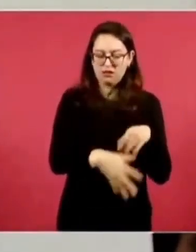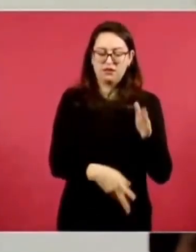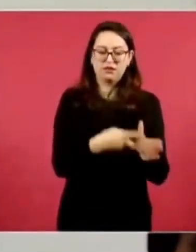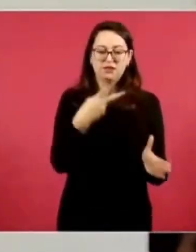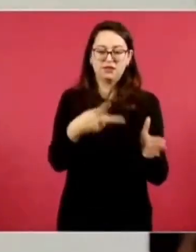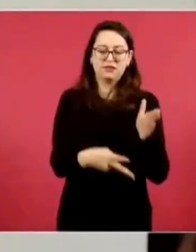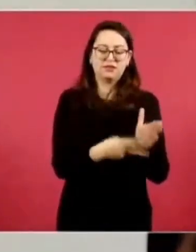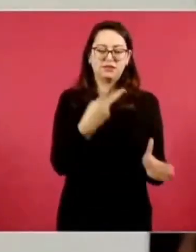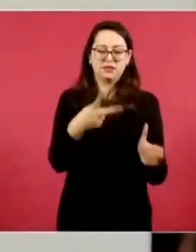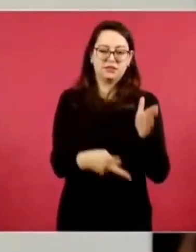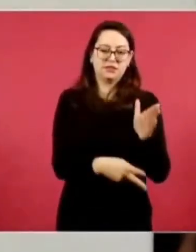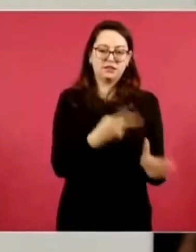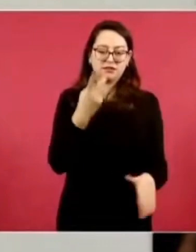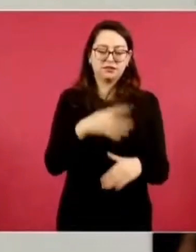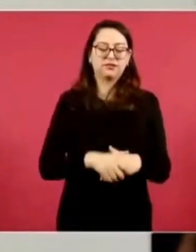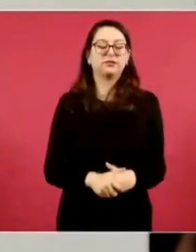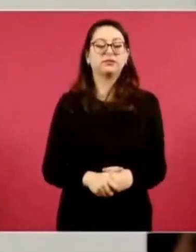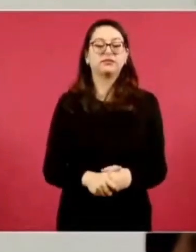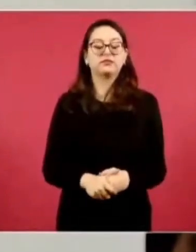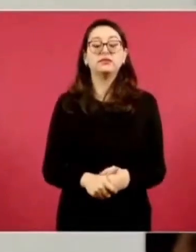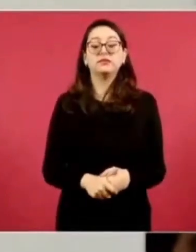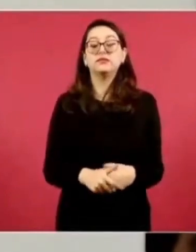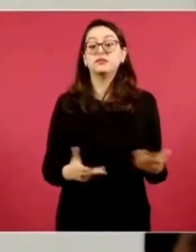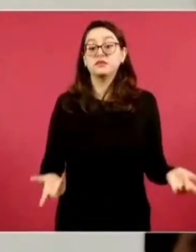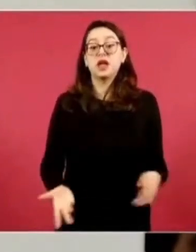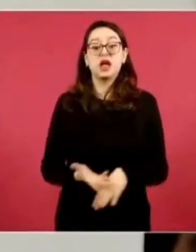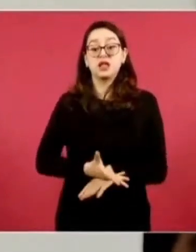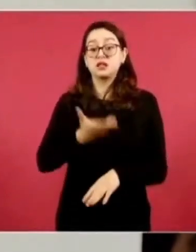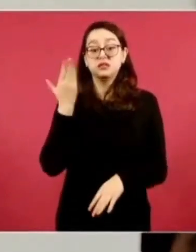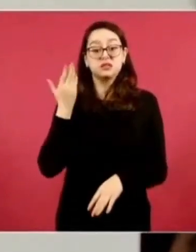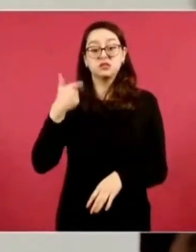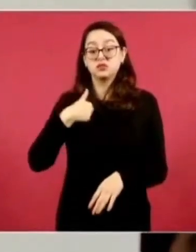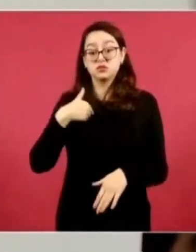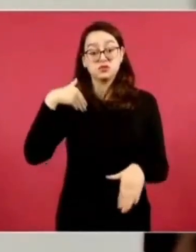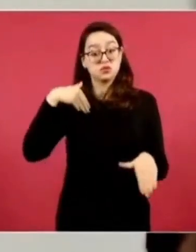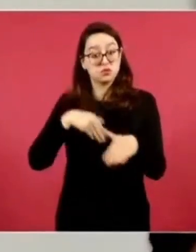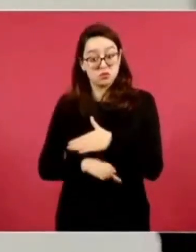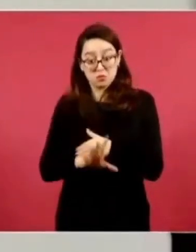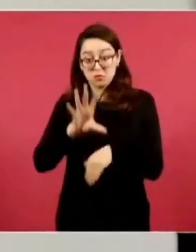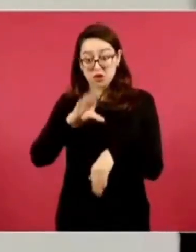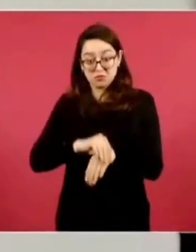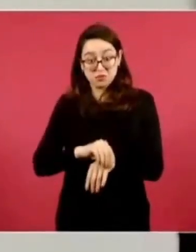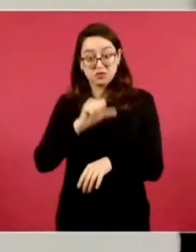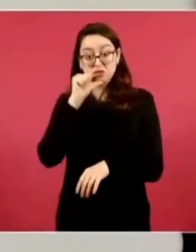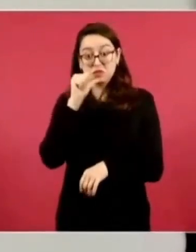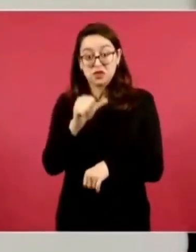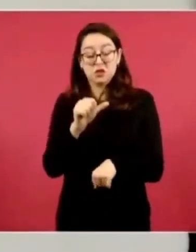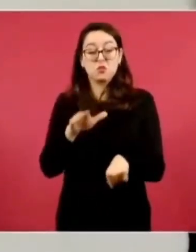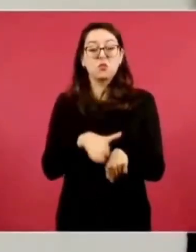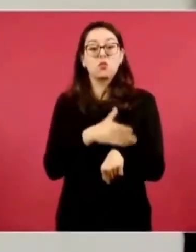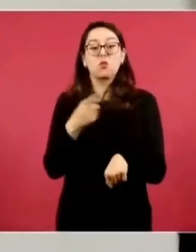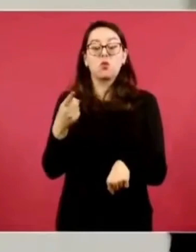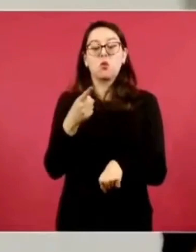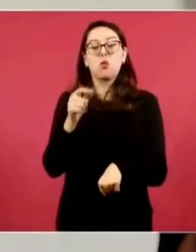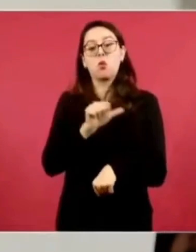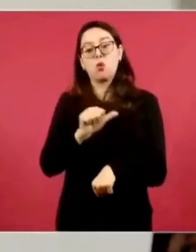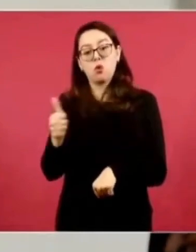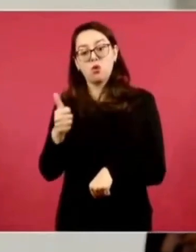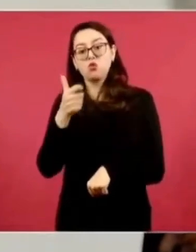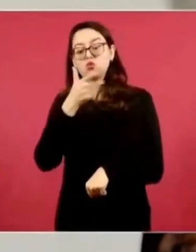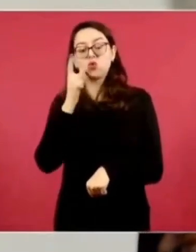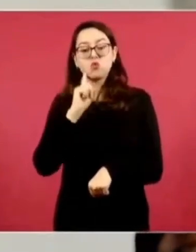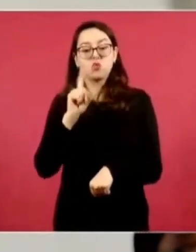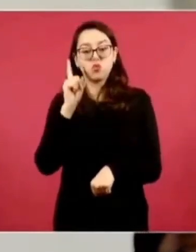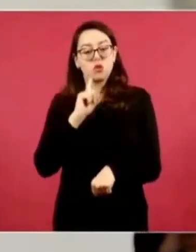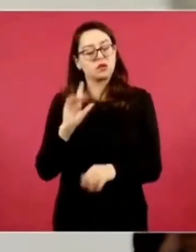también me consta que la primera vez que no me quisieron dejar entrar fue por la antigua funcionaria, que bueno, eso ya es otro asunto,